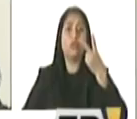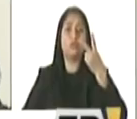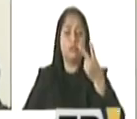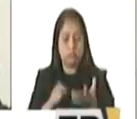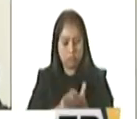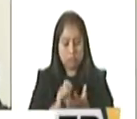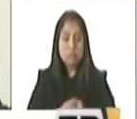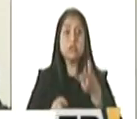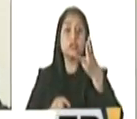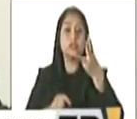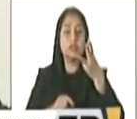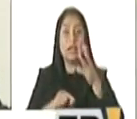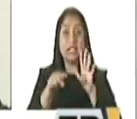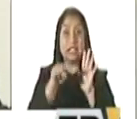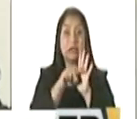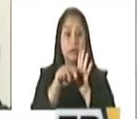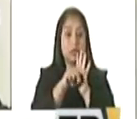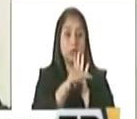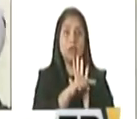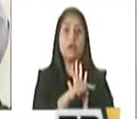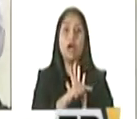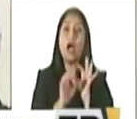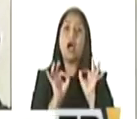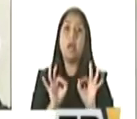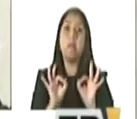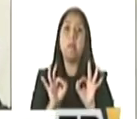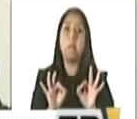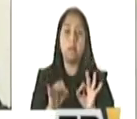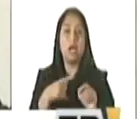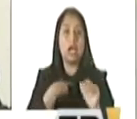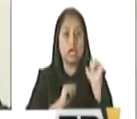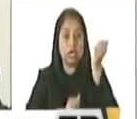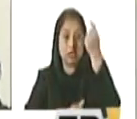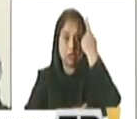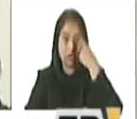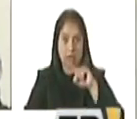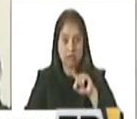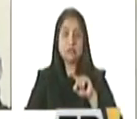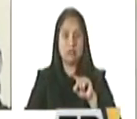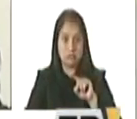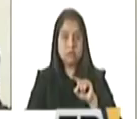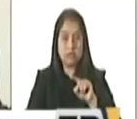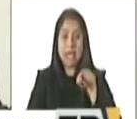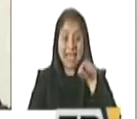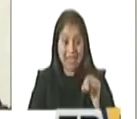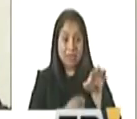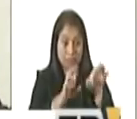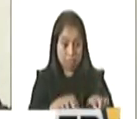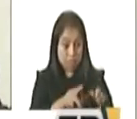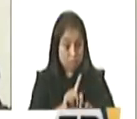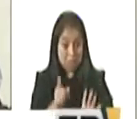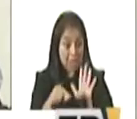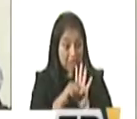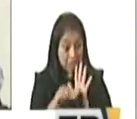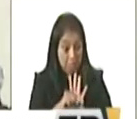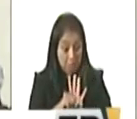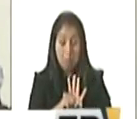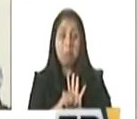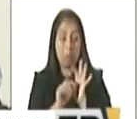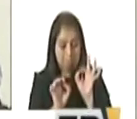tercera muestra negativa, que se hace en un lapso de 15 días, esa persona es dejada en